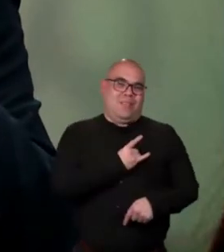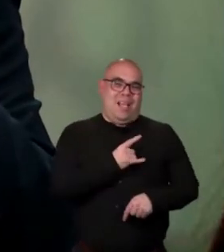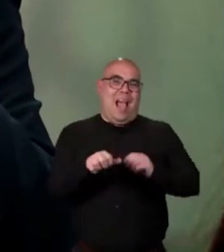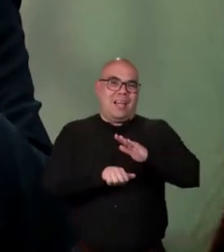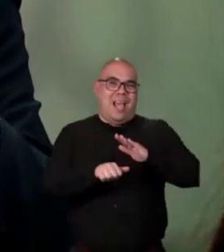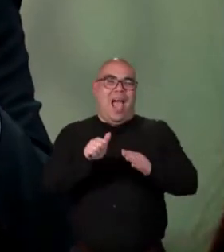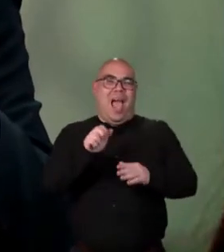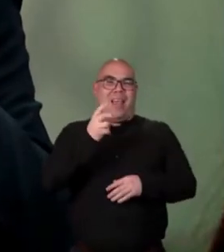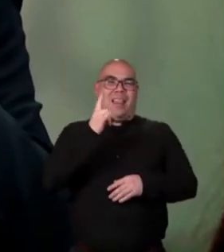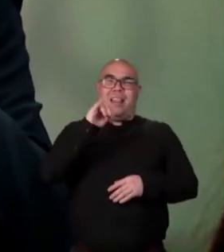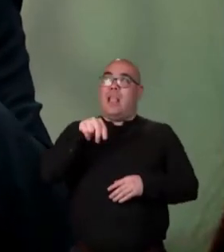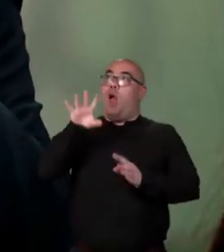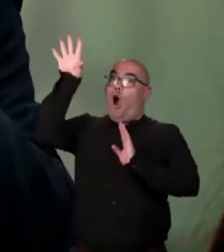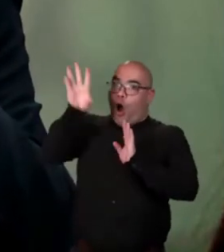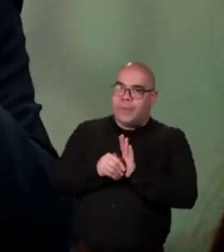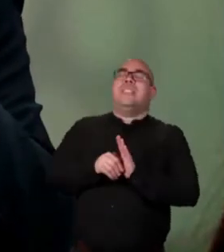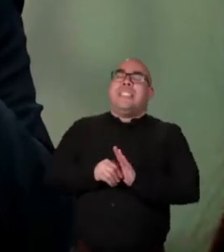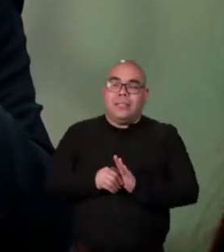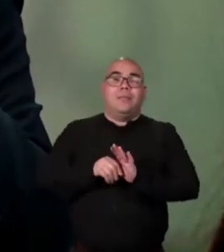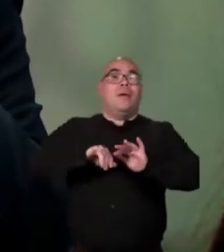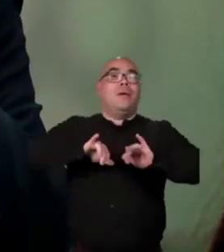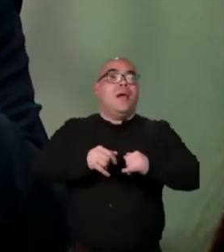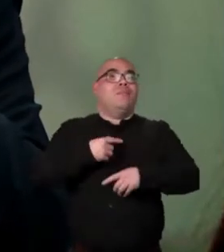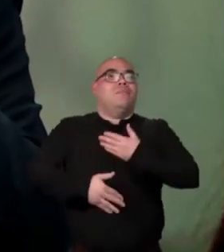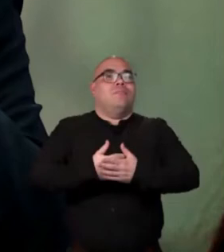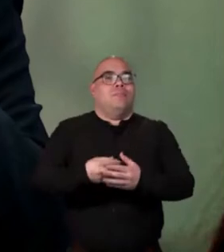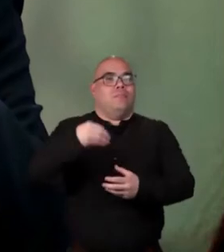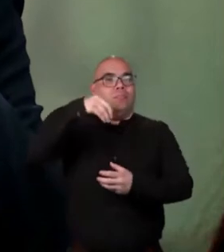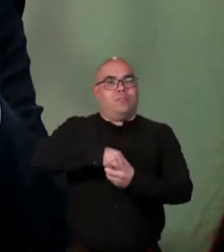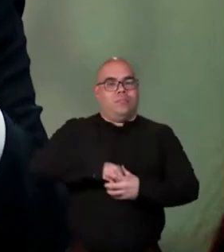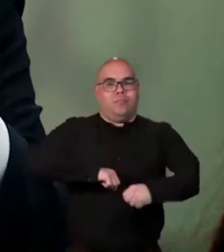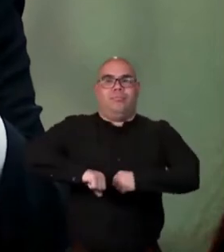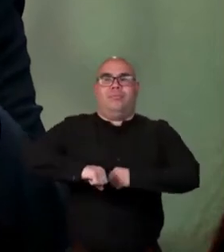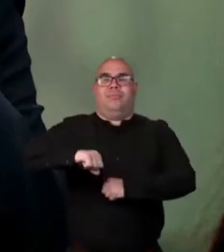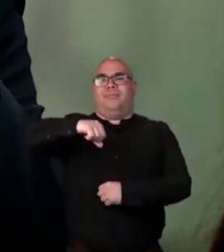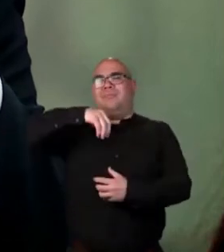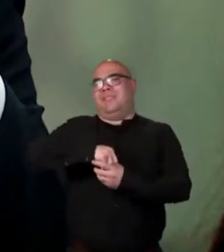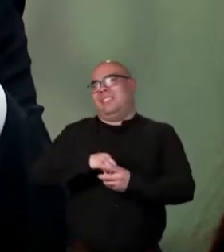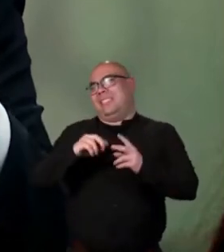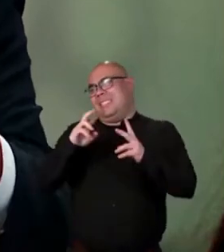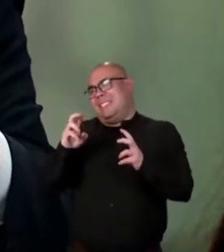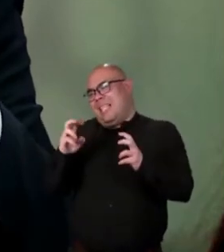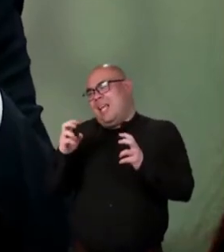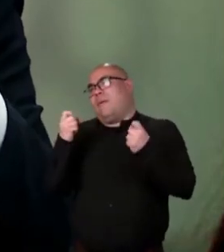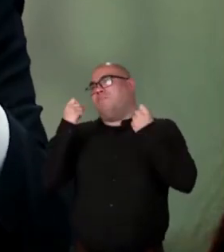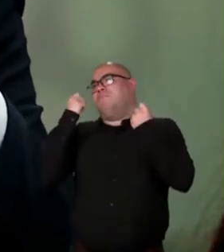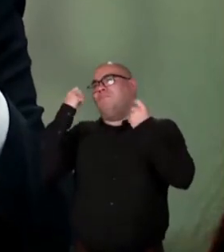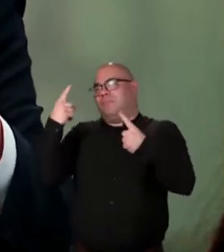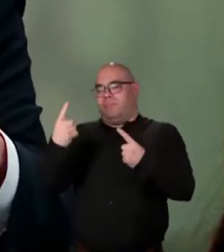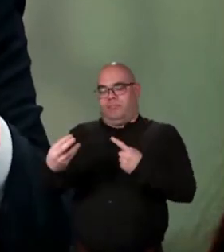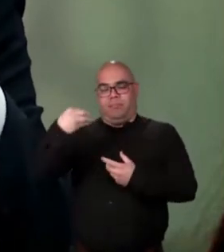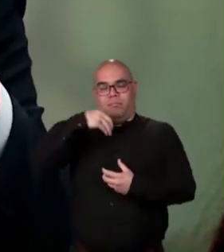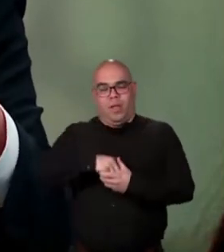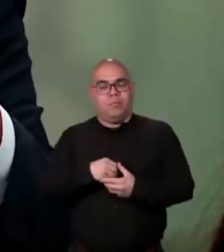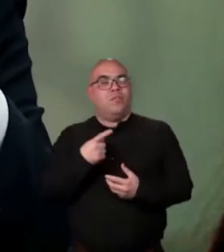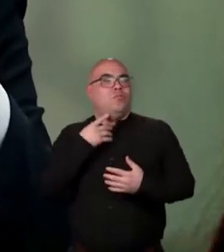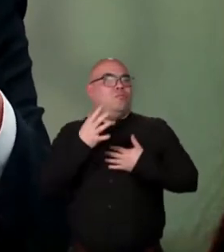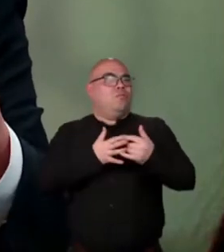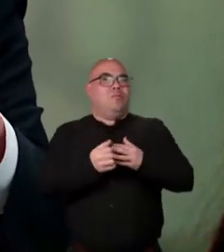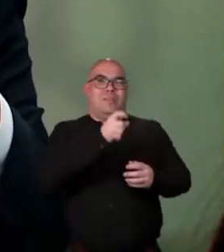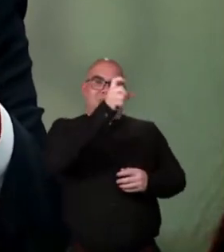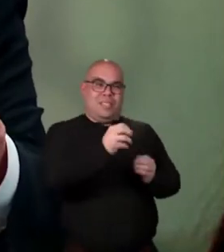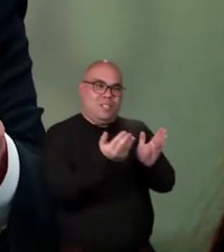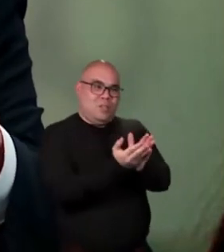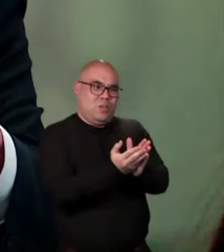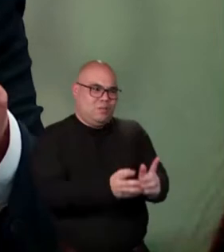que pudiéramos dinamizar al interior de la institución un componente de fortalecimiento frente al como centro de la actividad